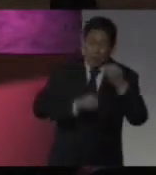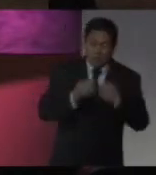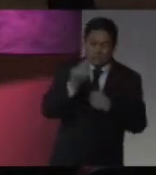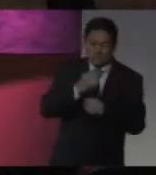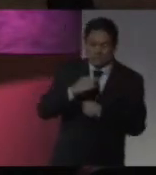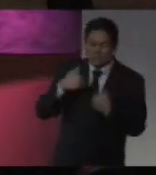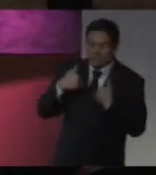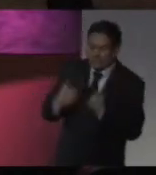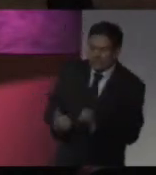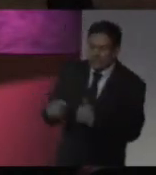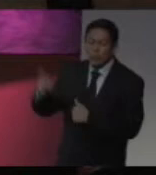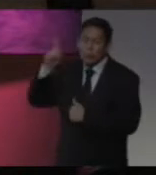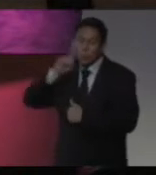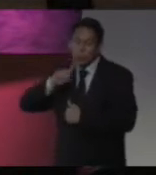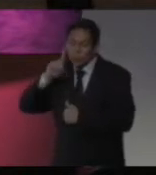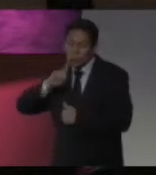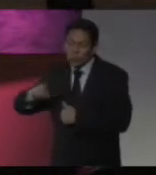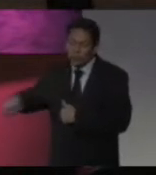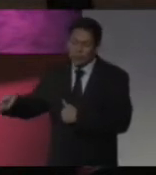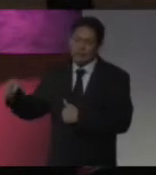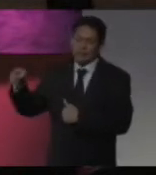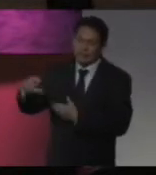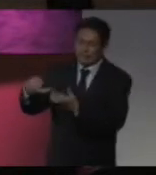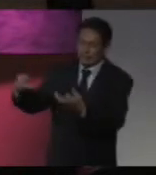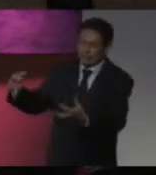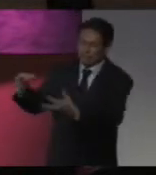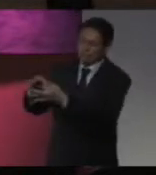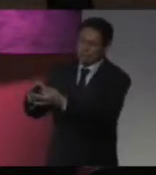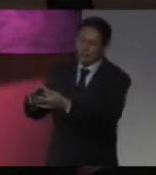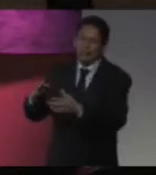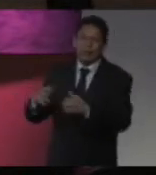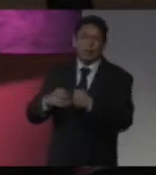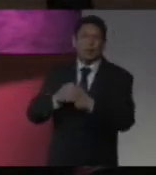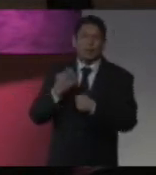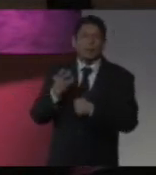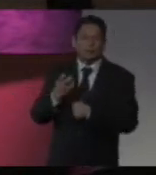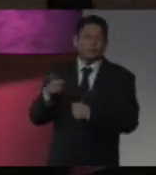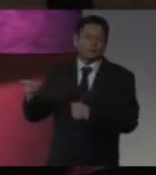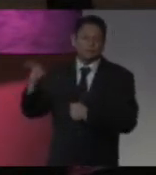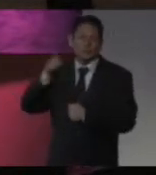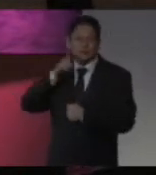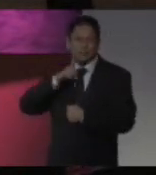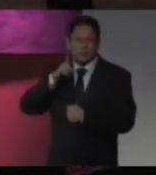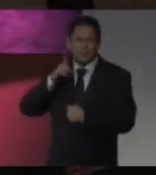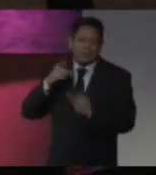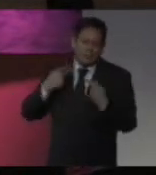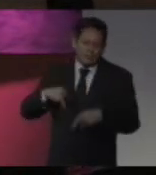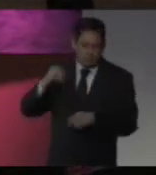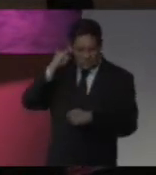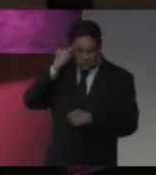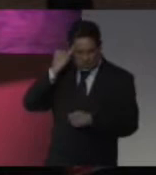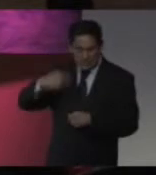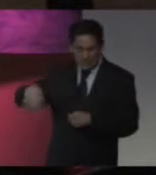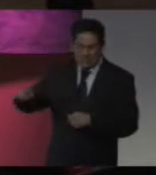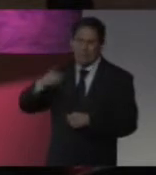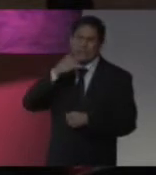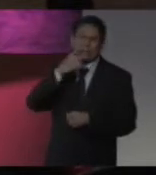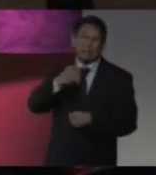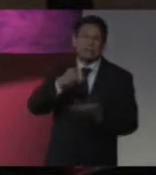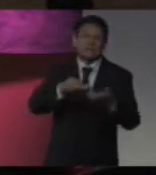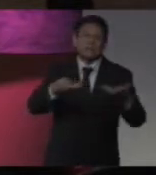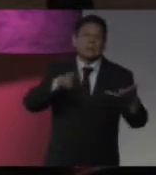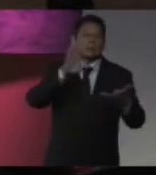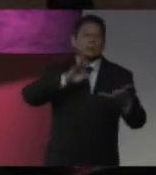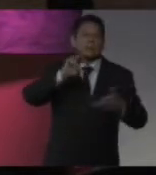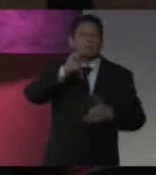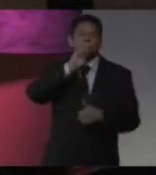nada, la idea de la madre tierra, con esto acabo, vincula simbólica y culturalmente a los pueblos con sus